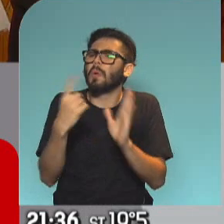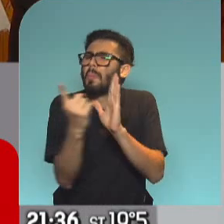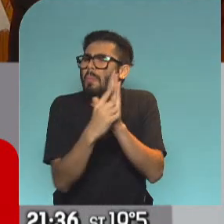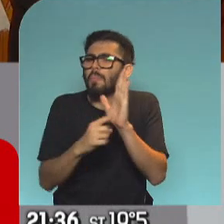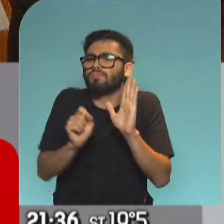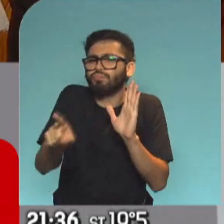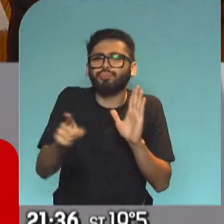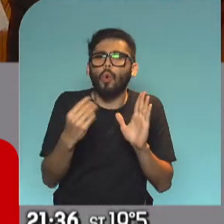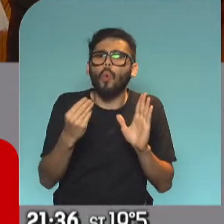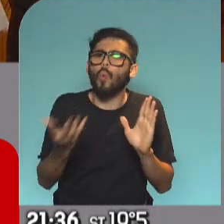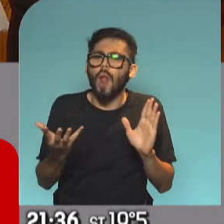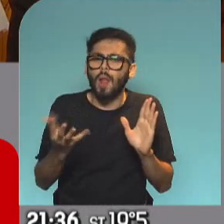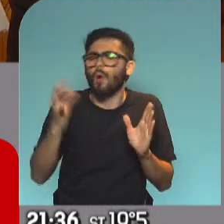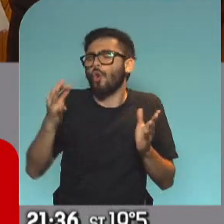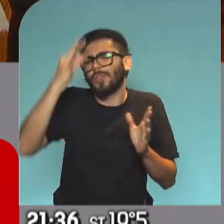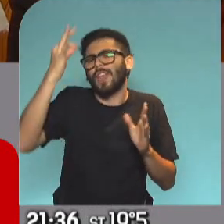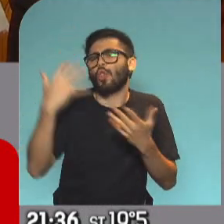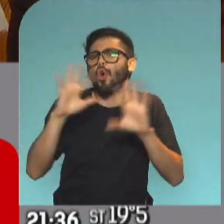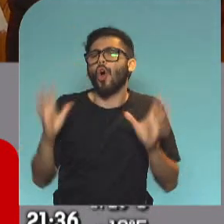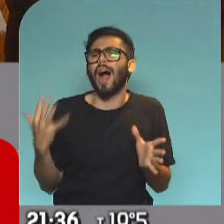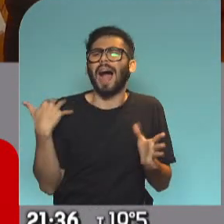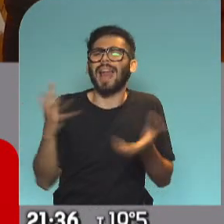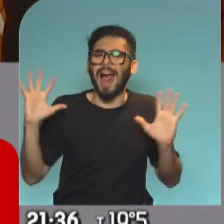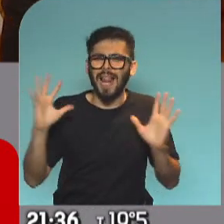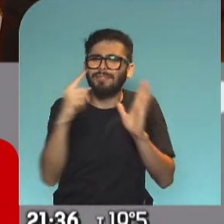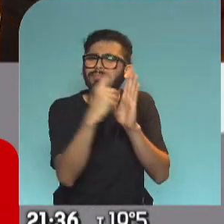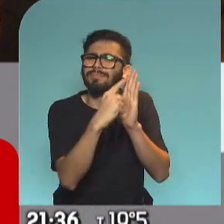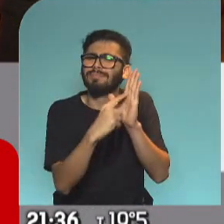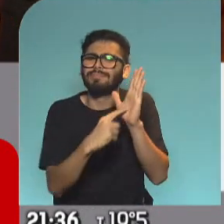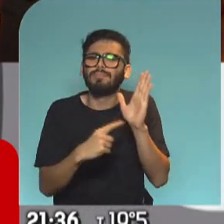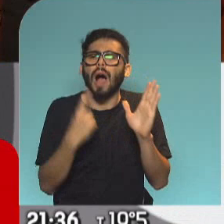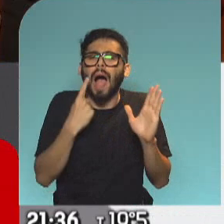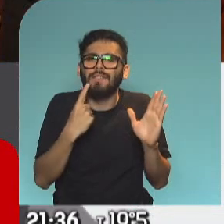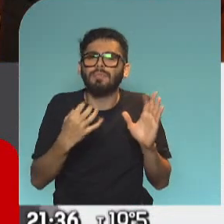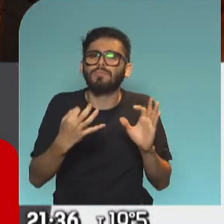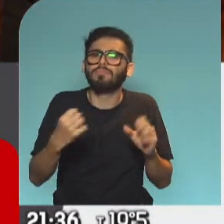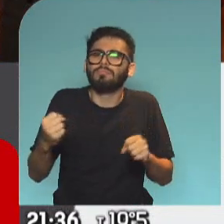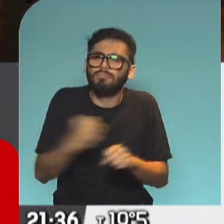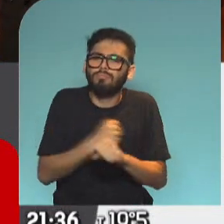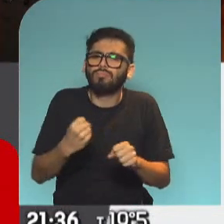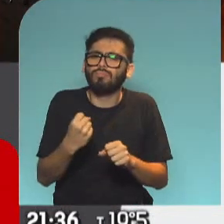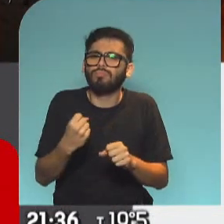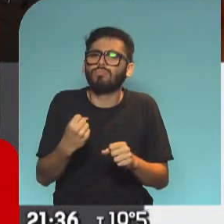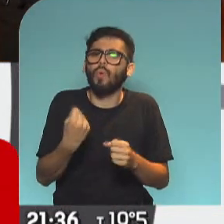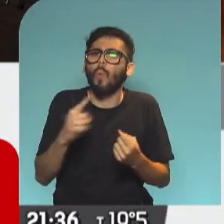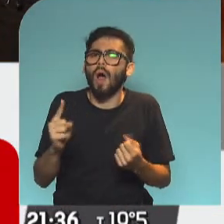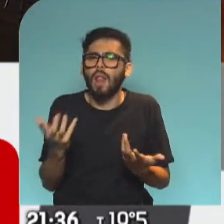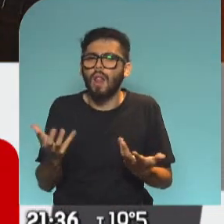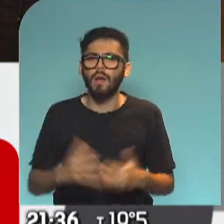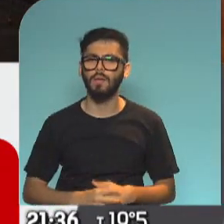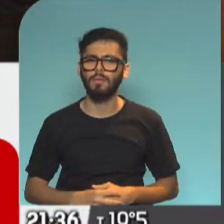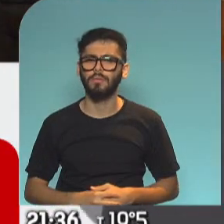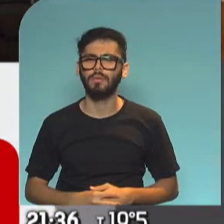en tu caso en particular, pero en el teatro en general, esos protocolos que se van a tener que establecer para que vuelva el público al teatro?